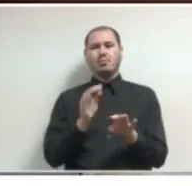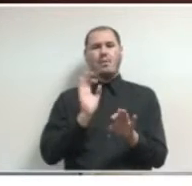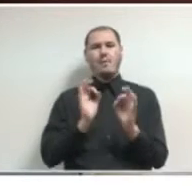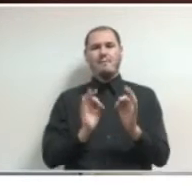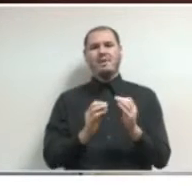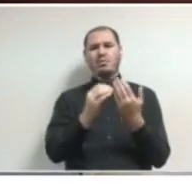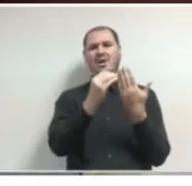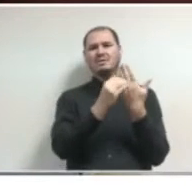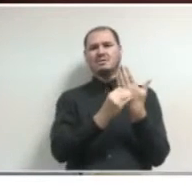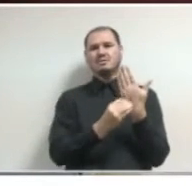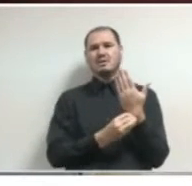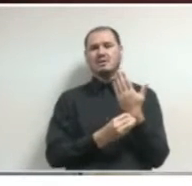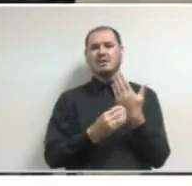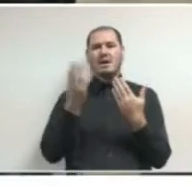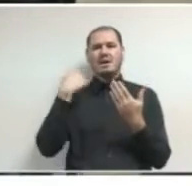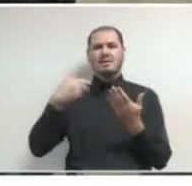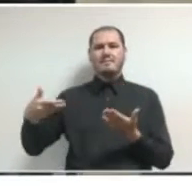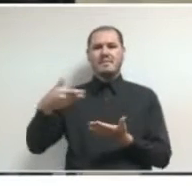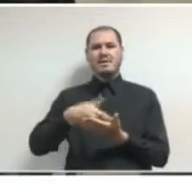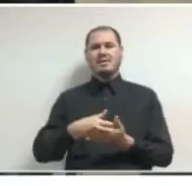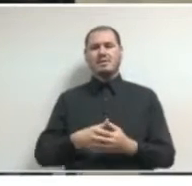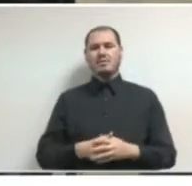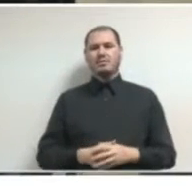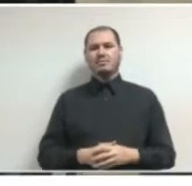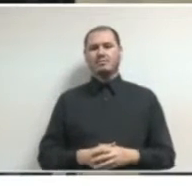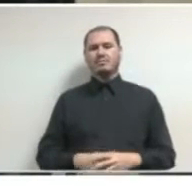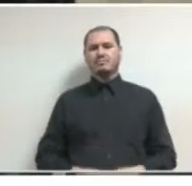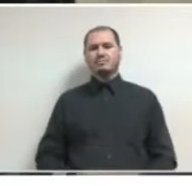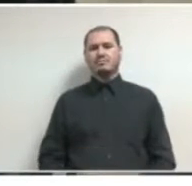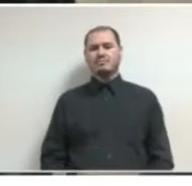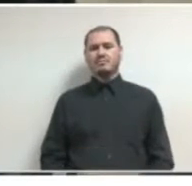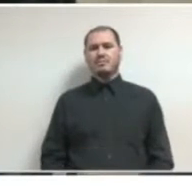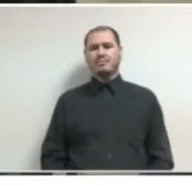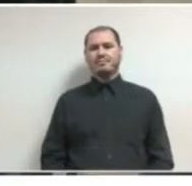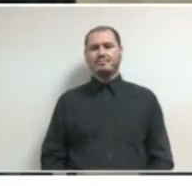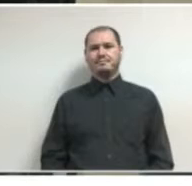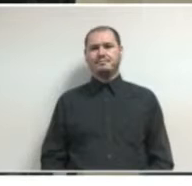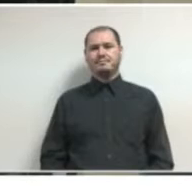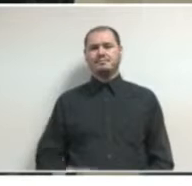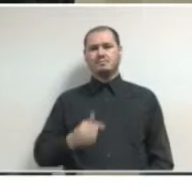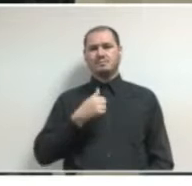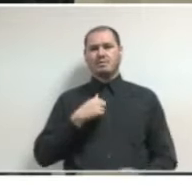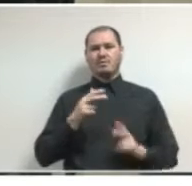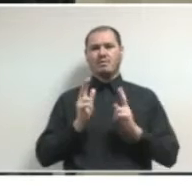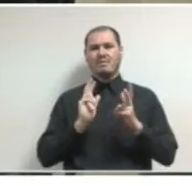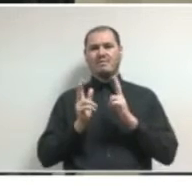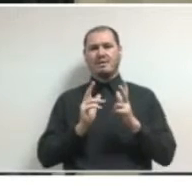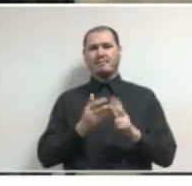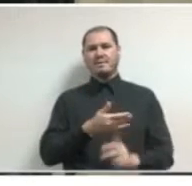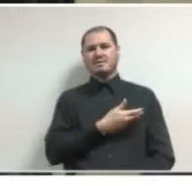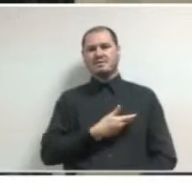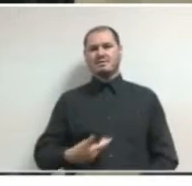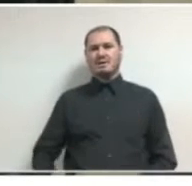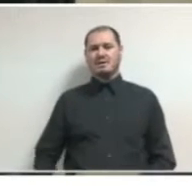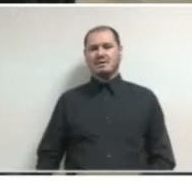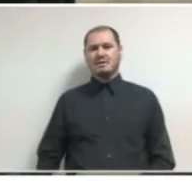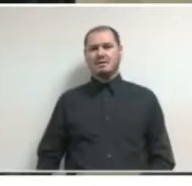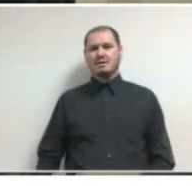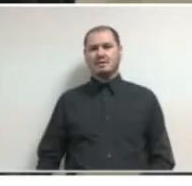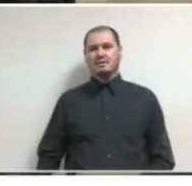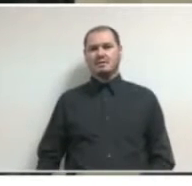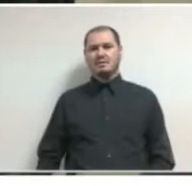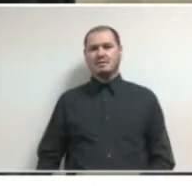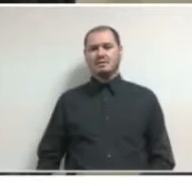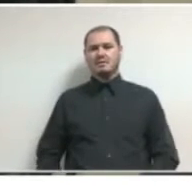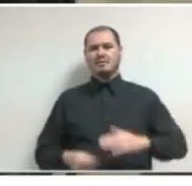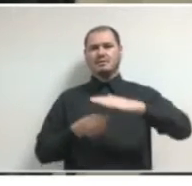anterior, aprobado, todos los antecedentes de este caso. Y voy a hablar con el. Pues ya se engaña, emita el